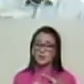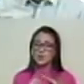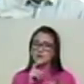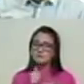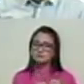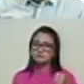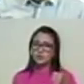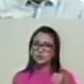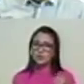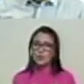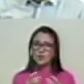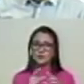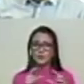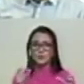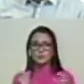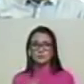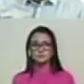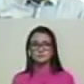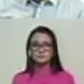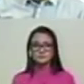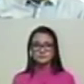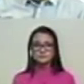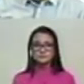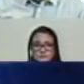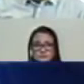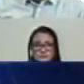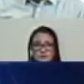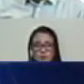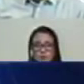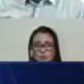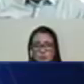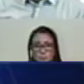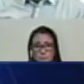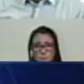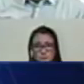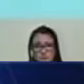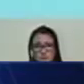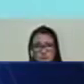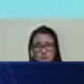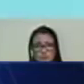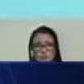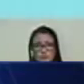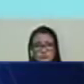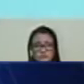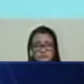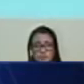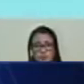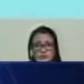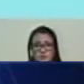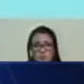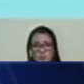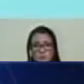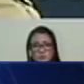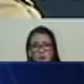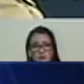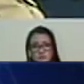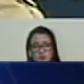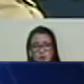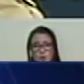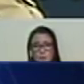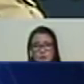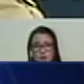fue sometido el pueblo de Venezuela por la derecha venezolana. Y luego, en las elecciones parlamentarias